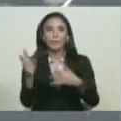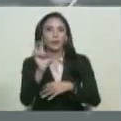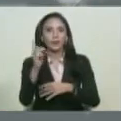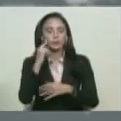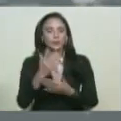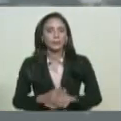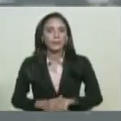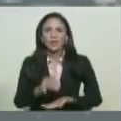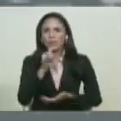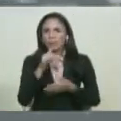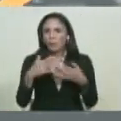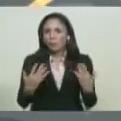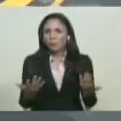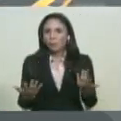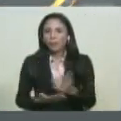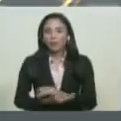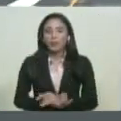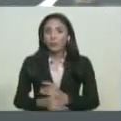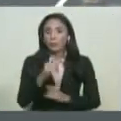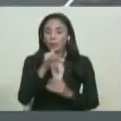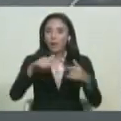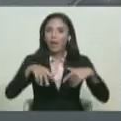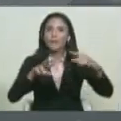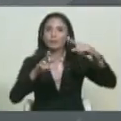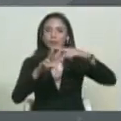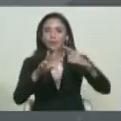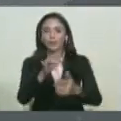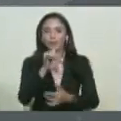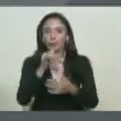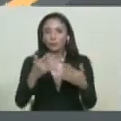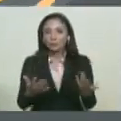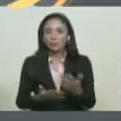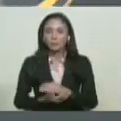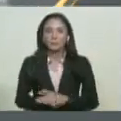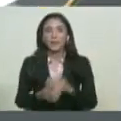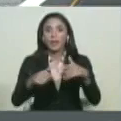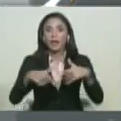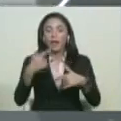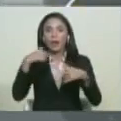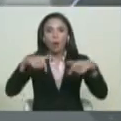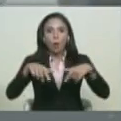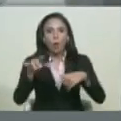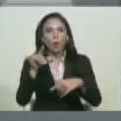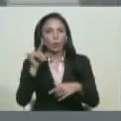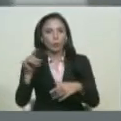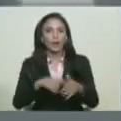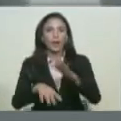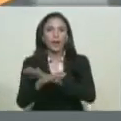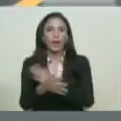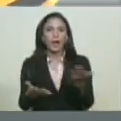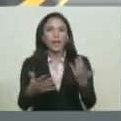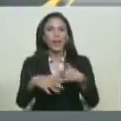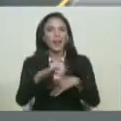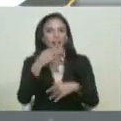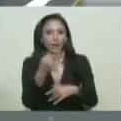Queremos informar, pues, a través de Venezolana Televisión, efectivamente, pues, a las